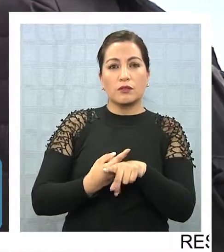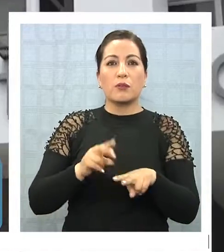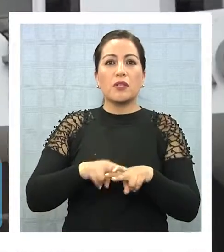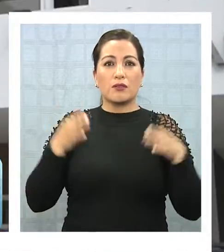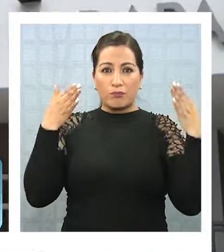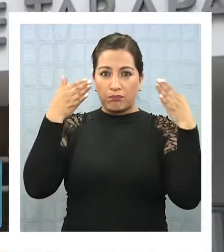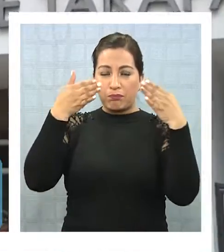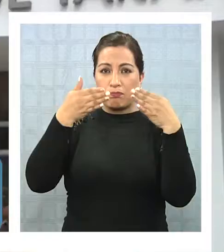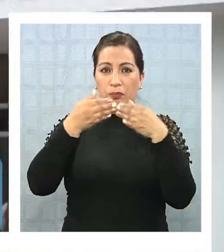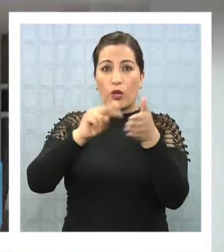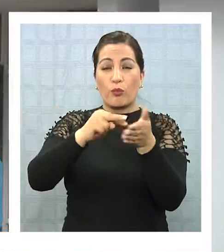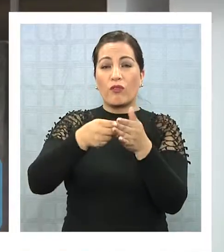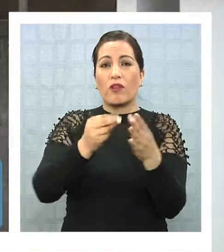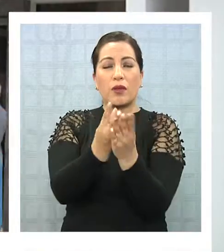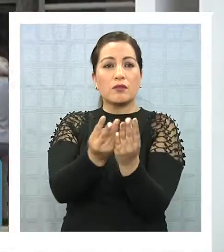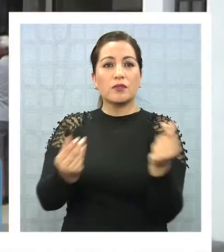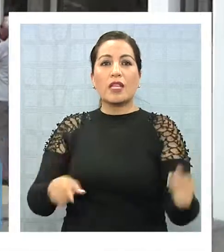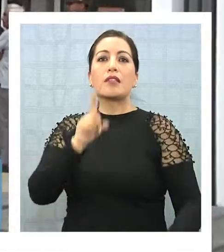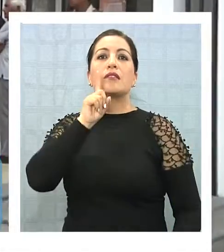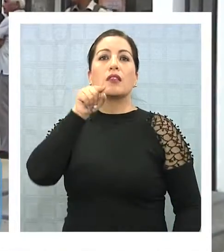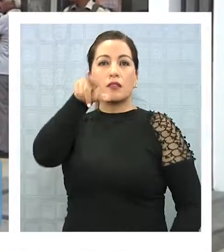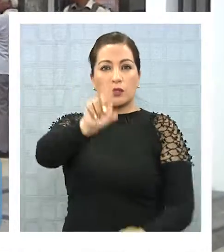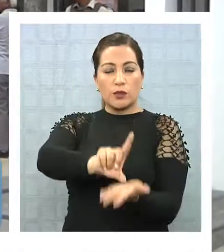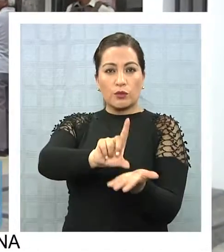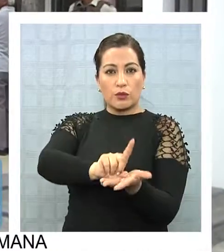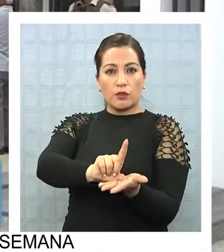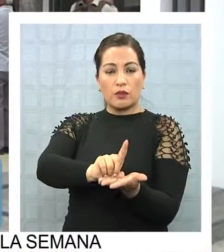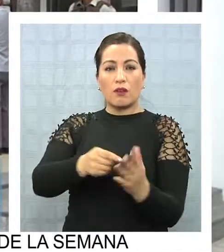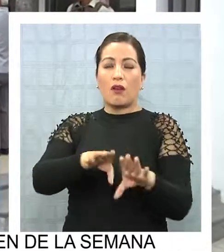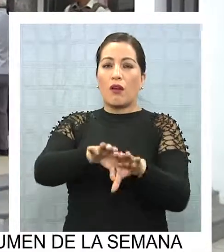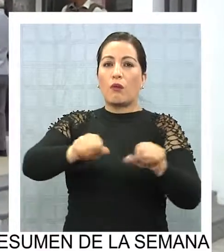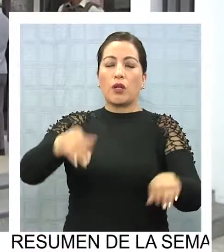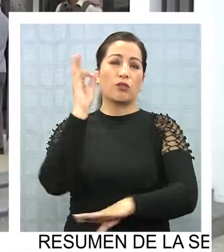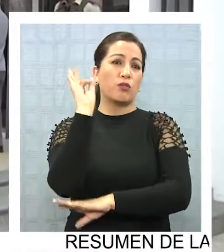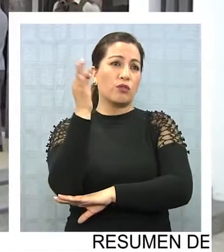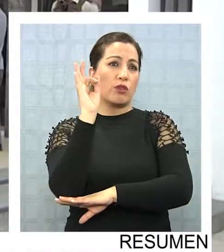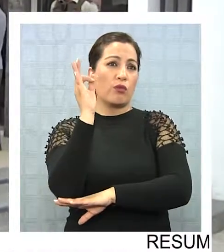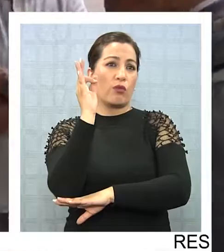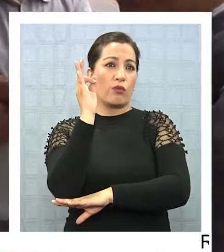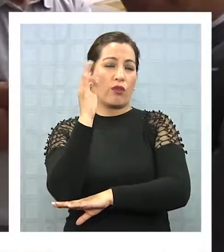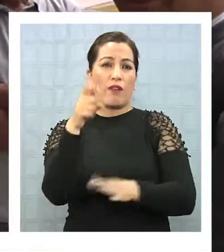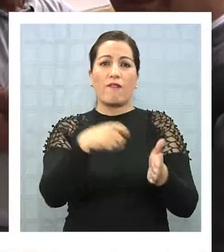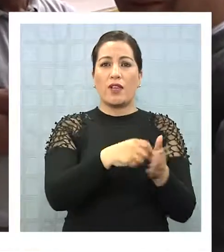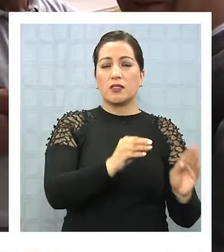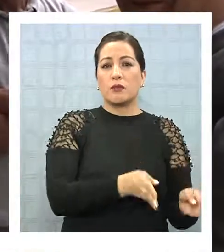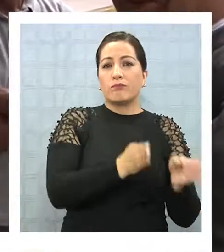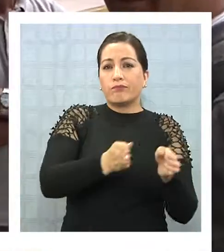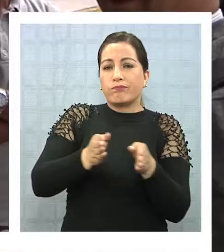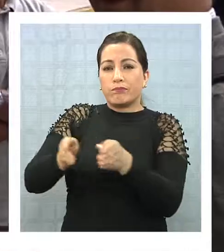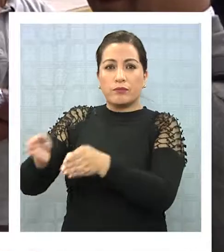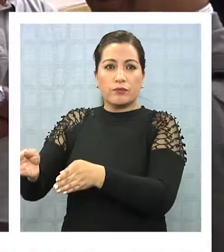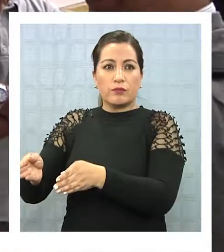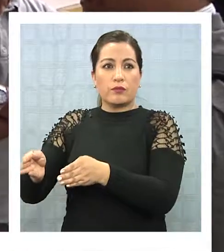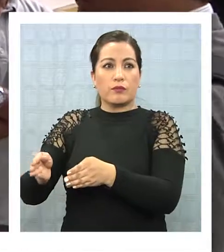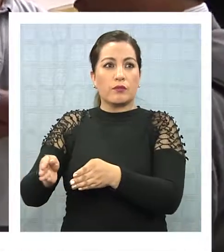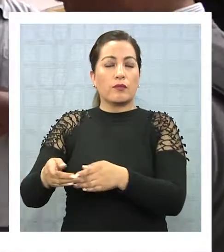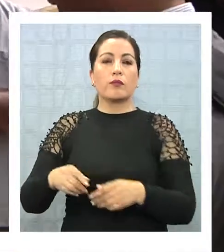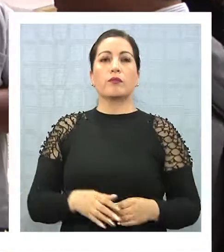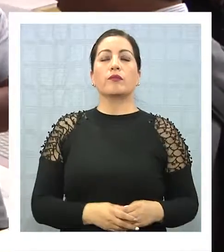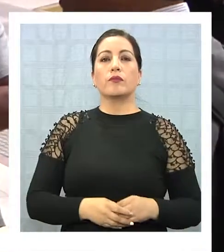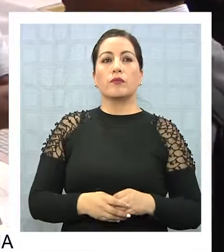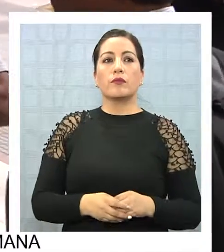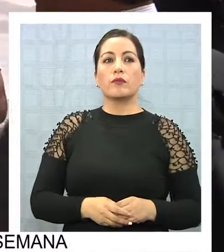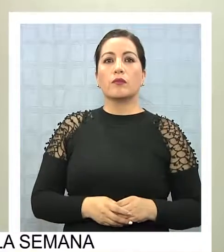que apunten a resolver los problemas que tiene el sector. Acordaron reuniones periódicas de trabajo e información a la